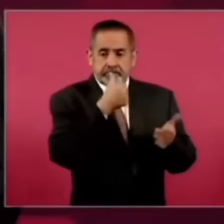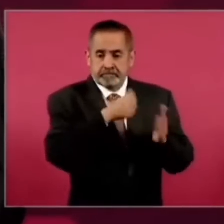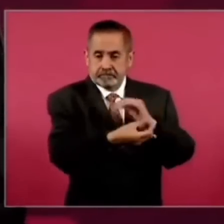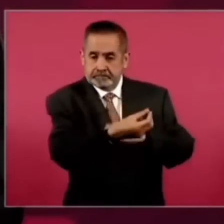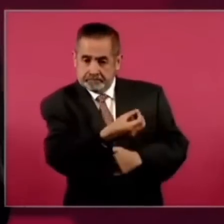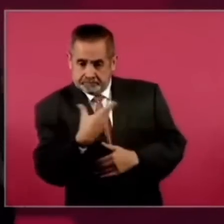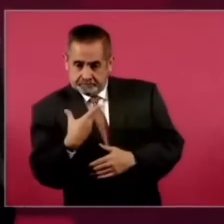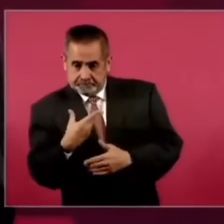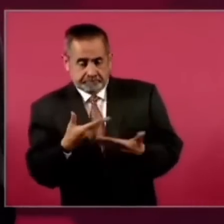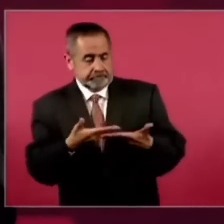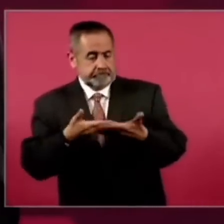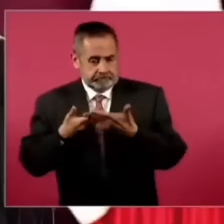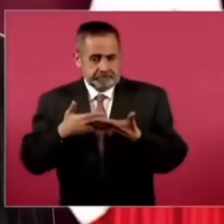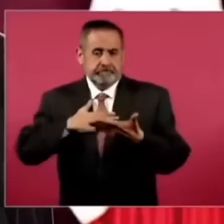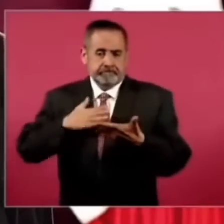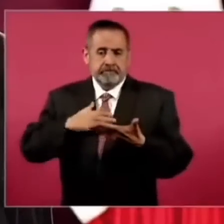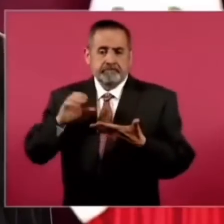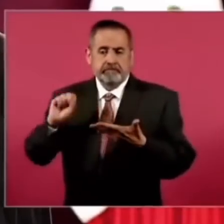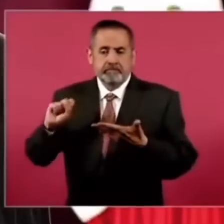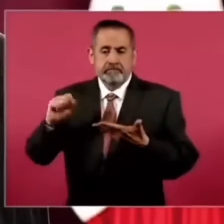la Secretaría de Hacienda